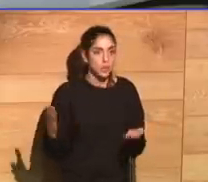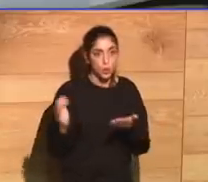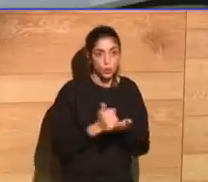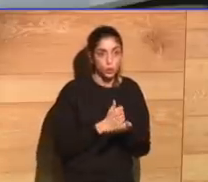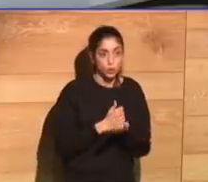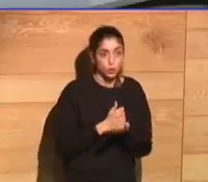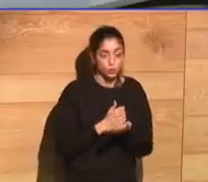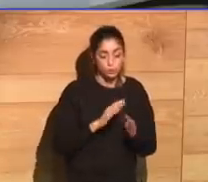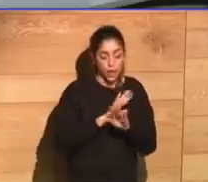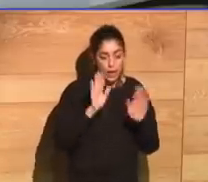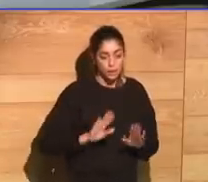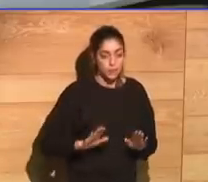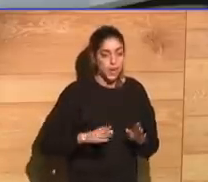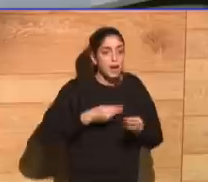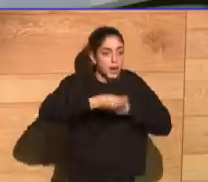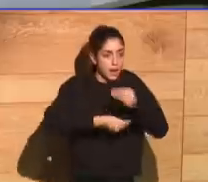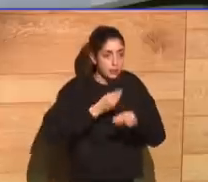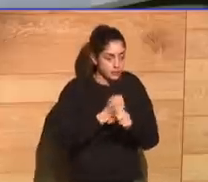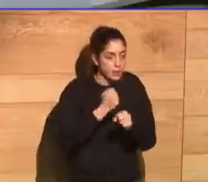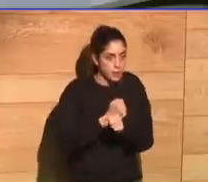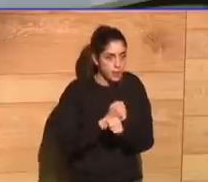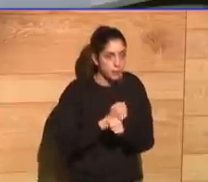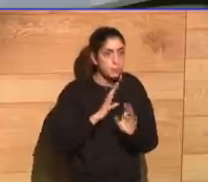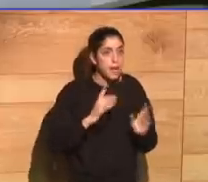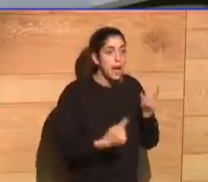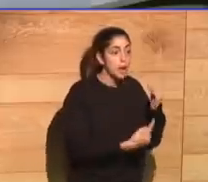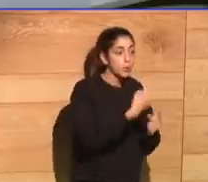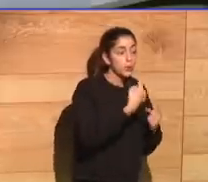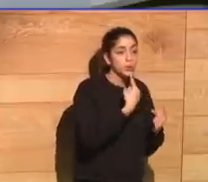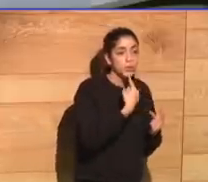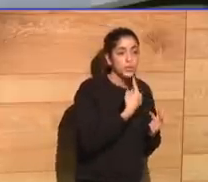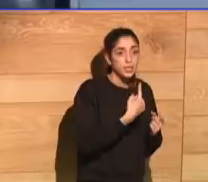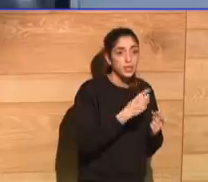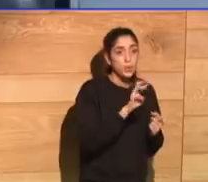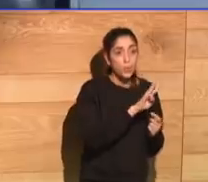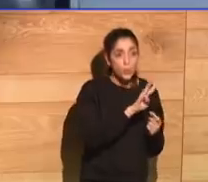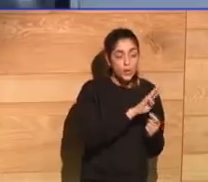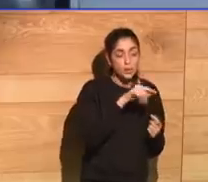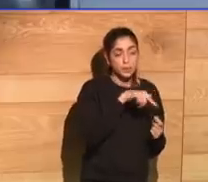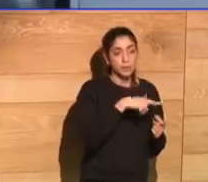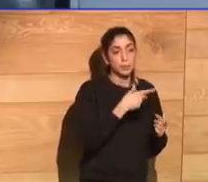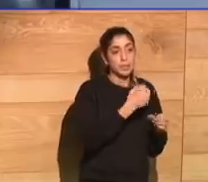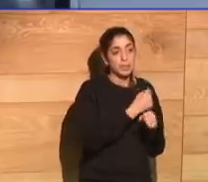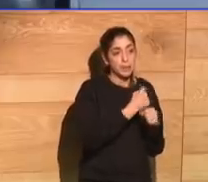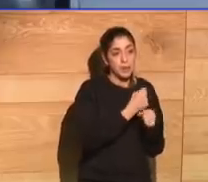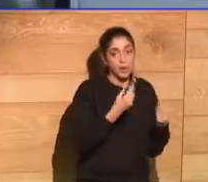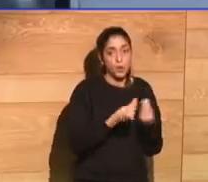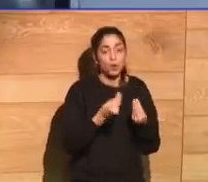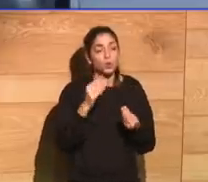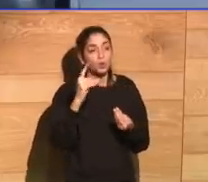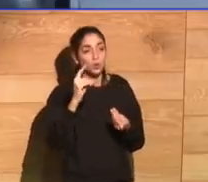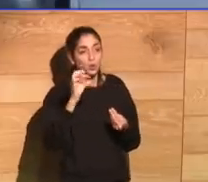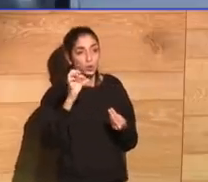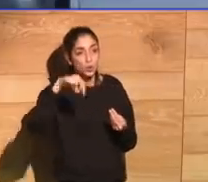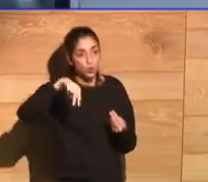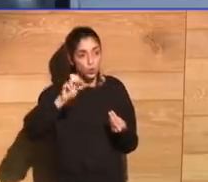todo queda en su sitio. Pero, en fin, entonces unos dicen que Williams en esas condiciones no quiere trabajar con Donner y sin